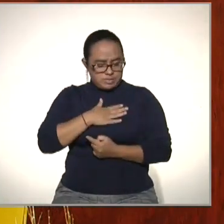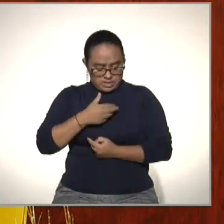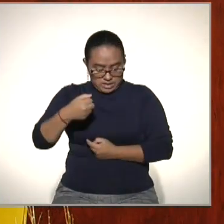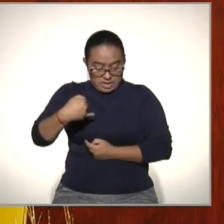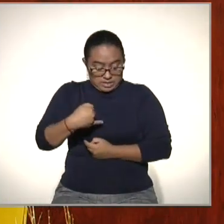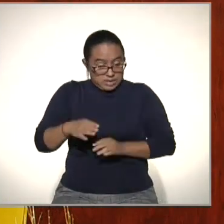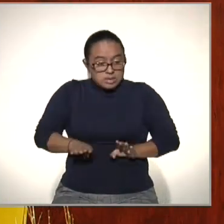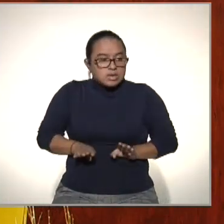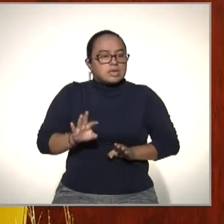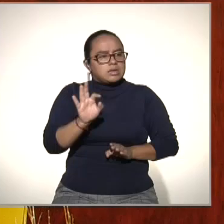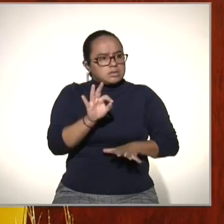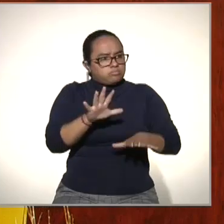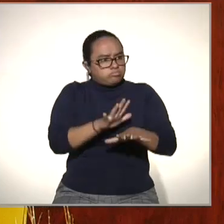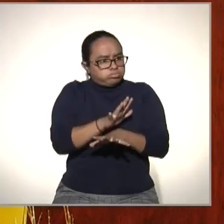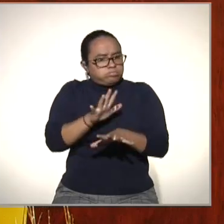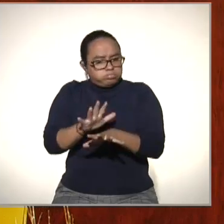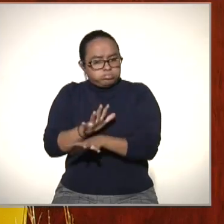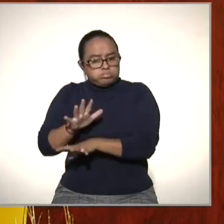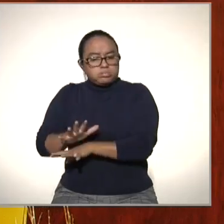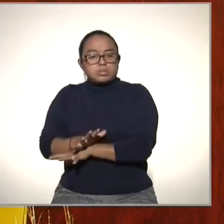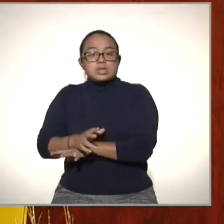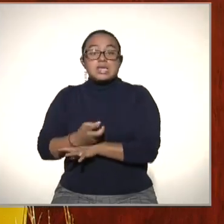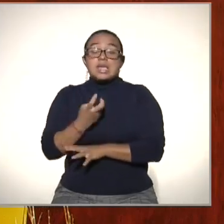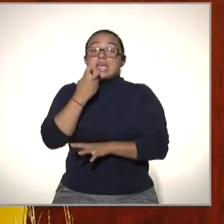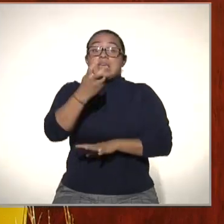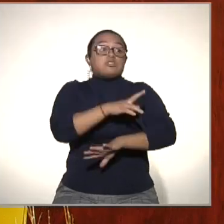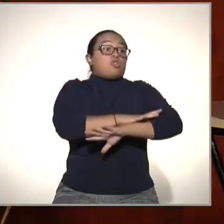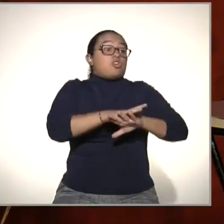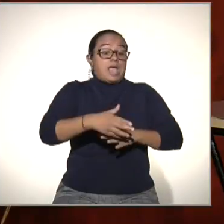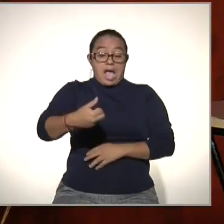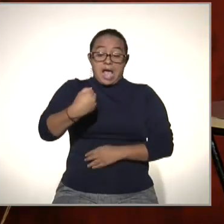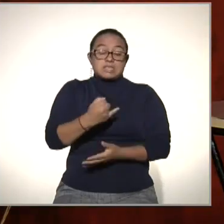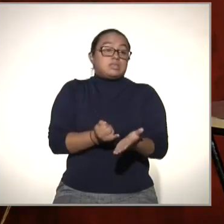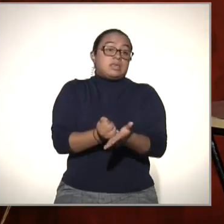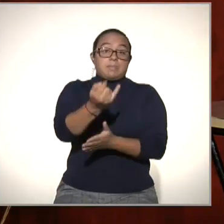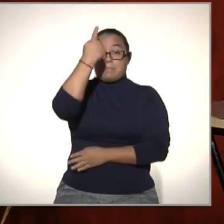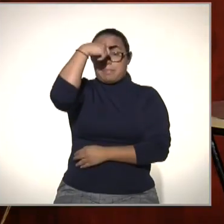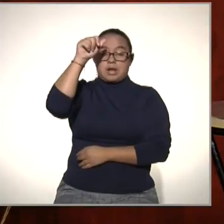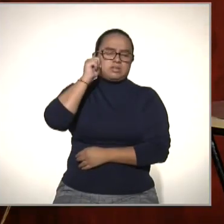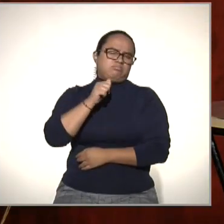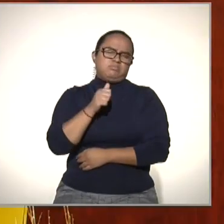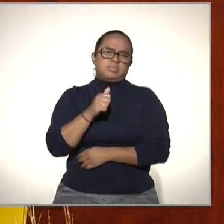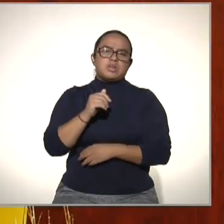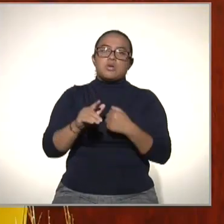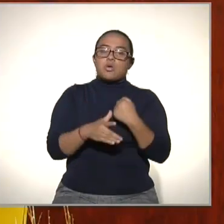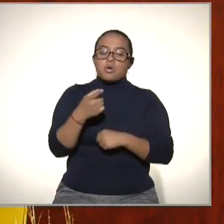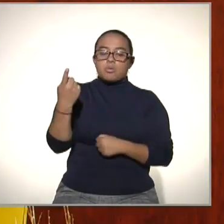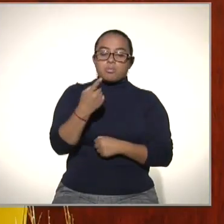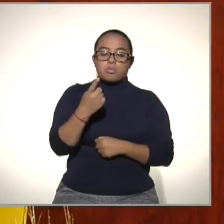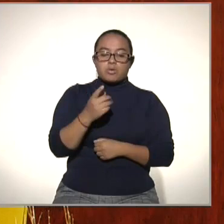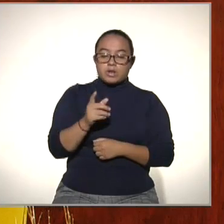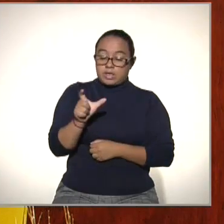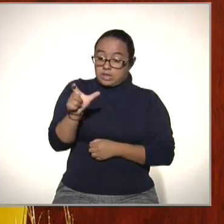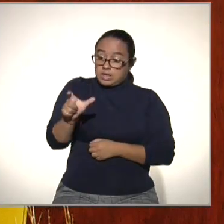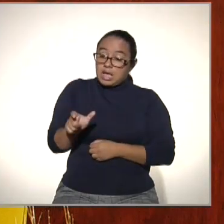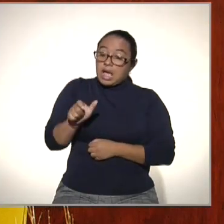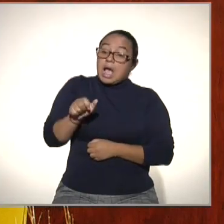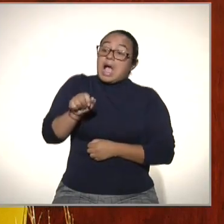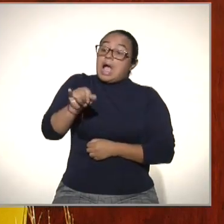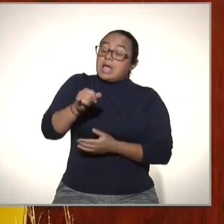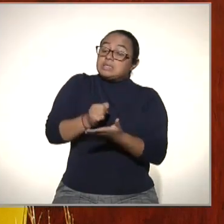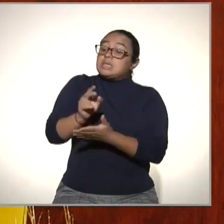soy. Y eso no le quita legitimidad a lo que soy, porque la identidad rígida, esencial, no